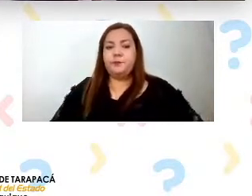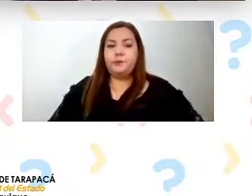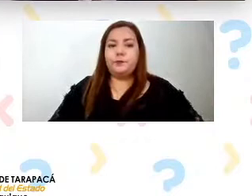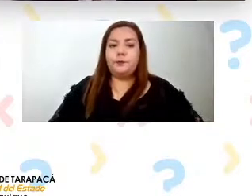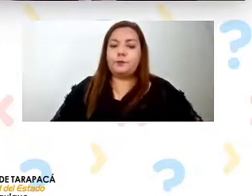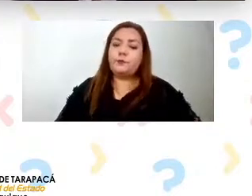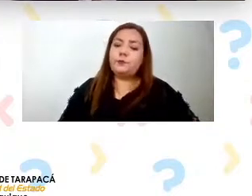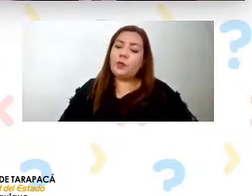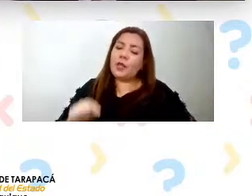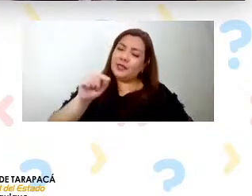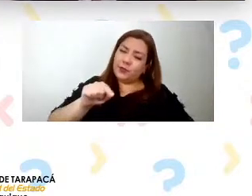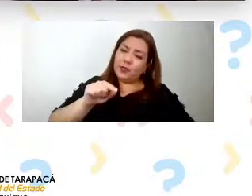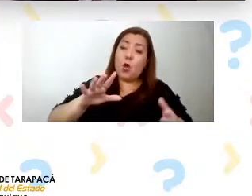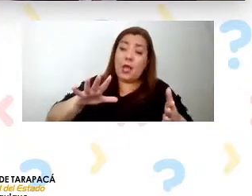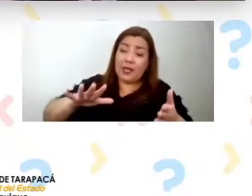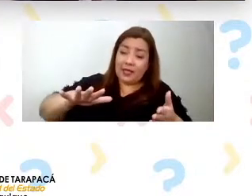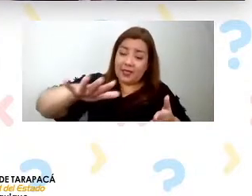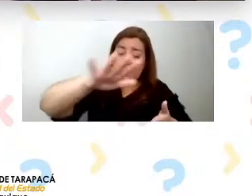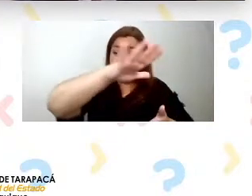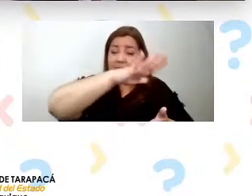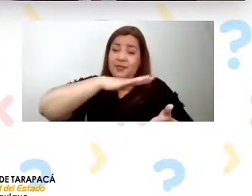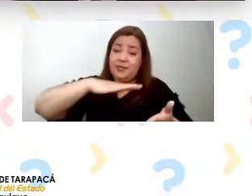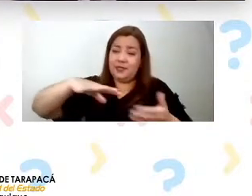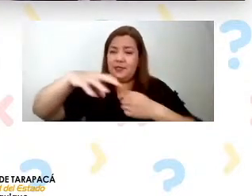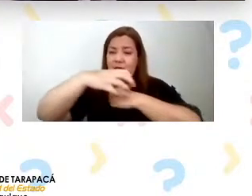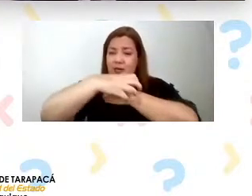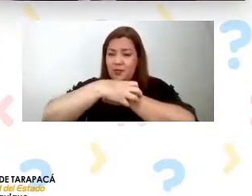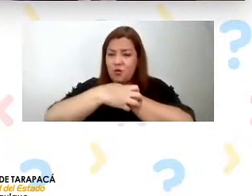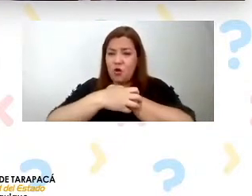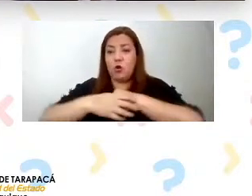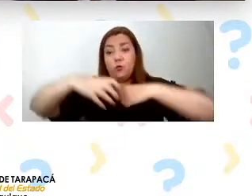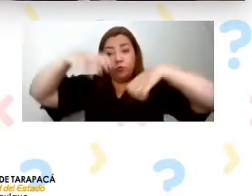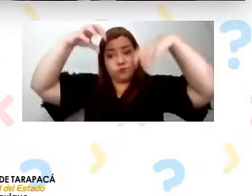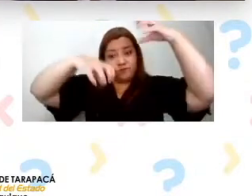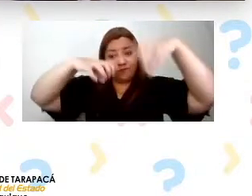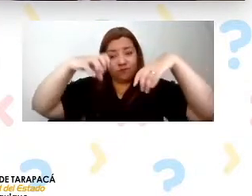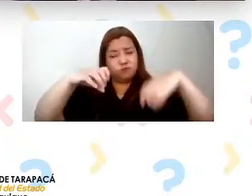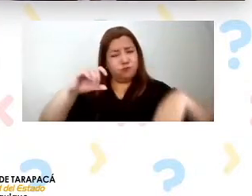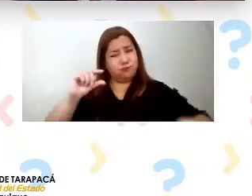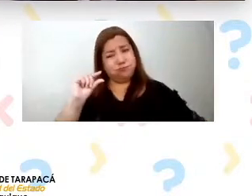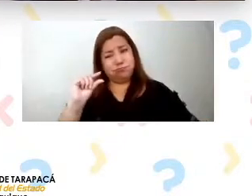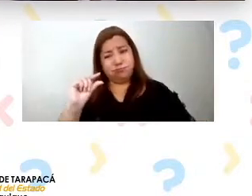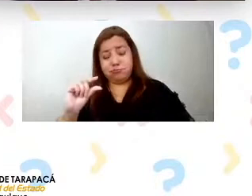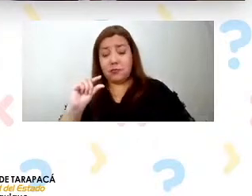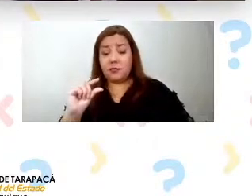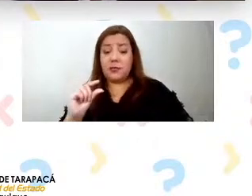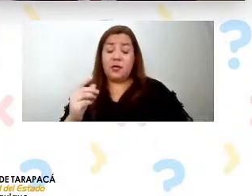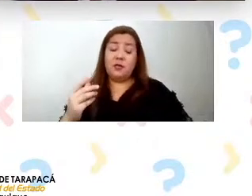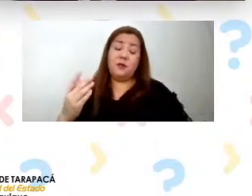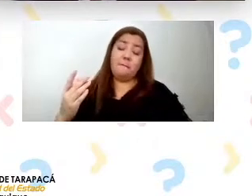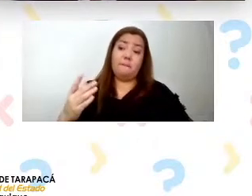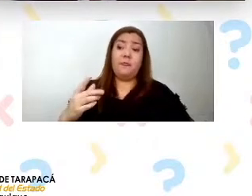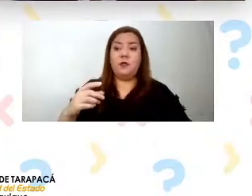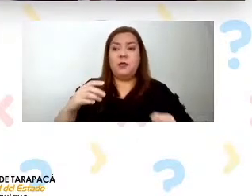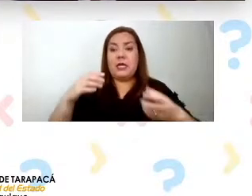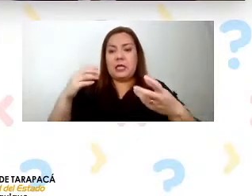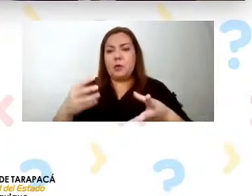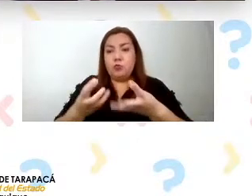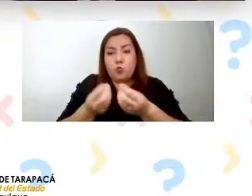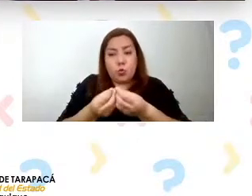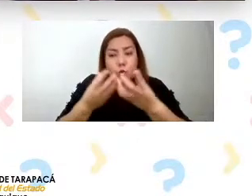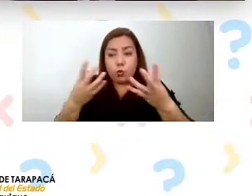esta región, ¿no es cierto?, donde las lluvias son muy escasas y existe esta intensa